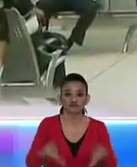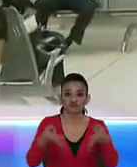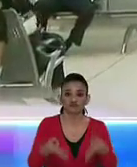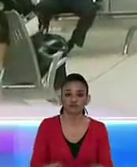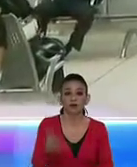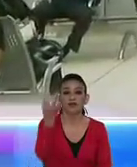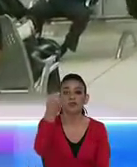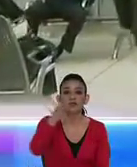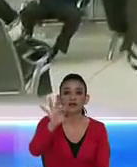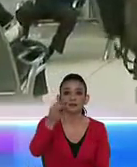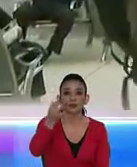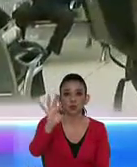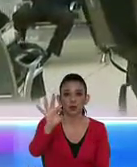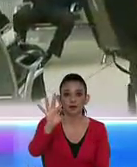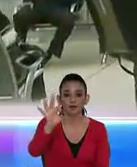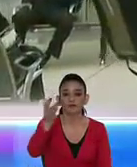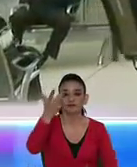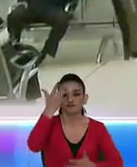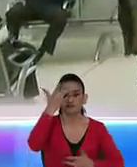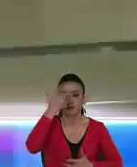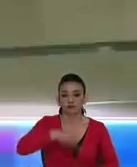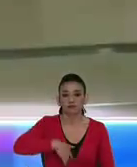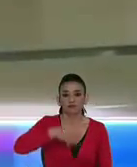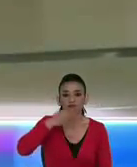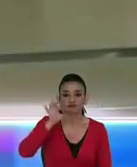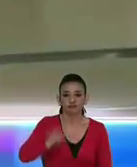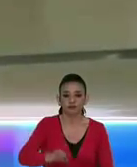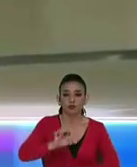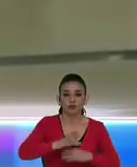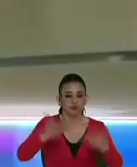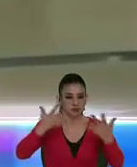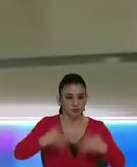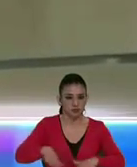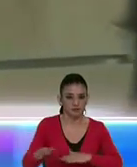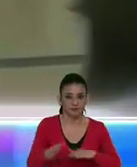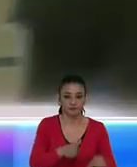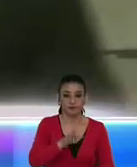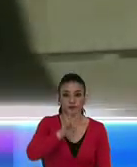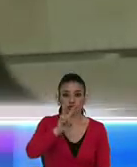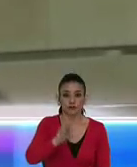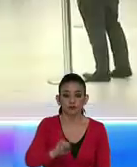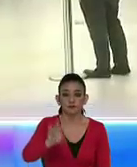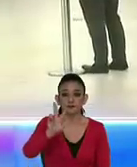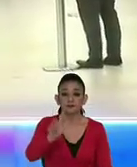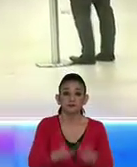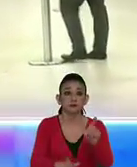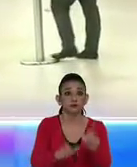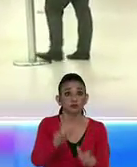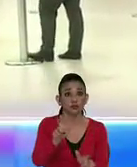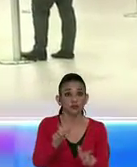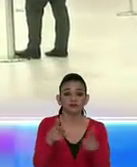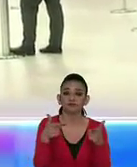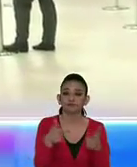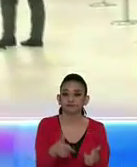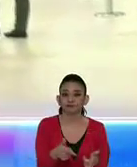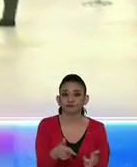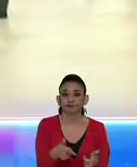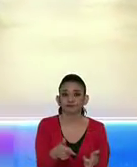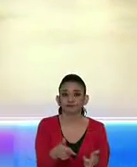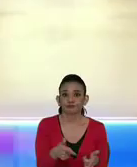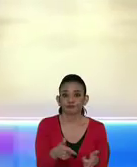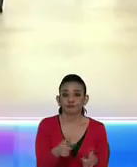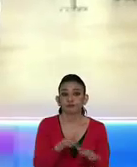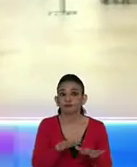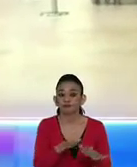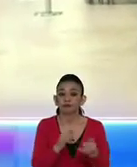19 casos de coronavirus en el país y existen 203 personas con vigilancia epidemiológica.